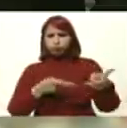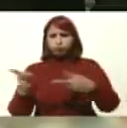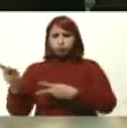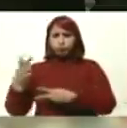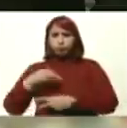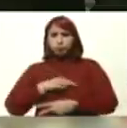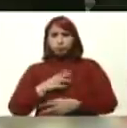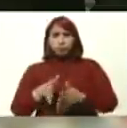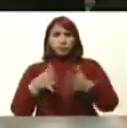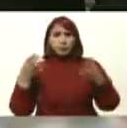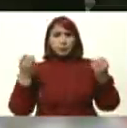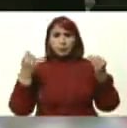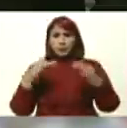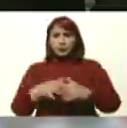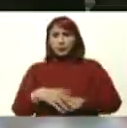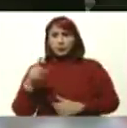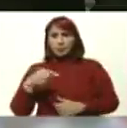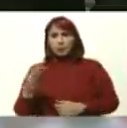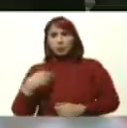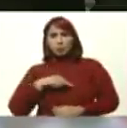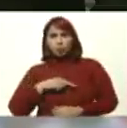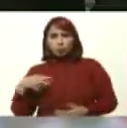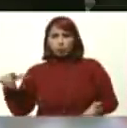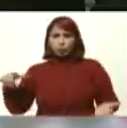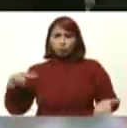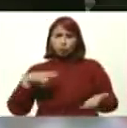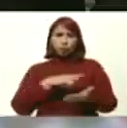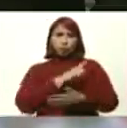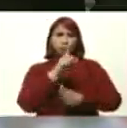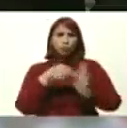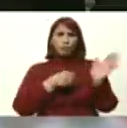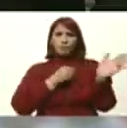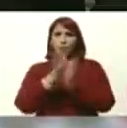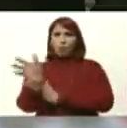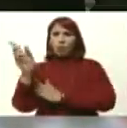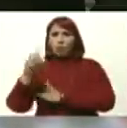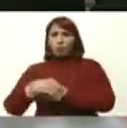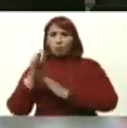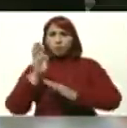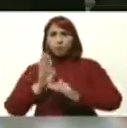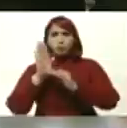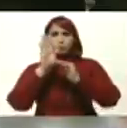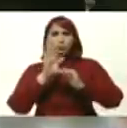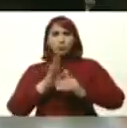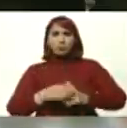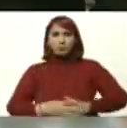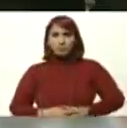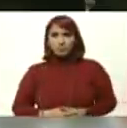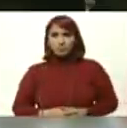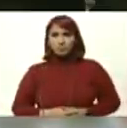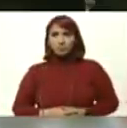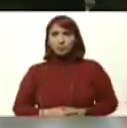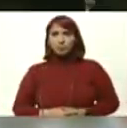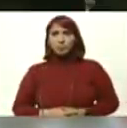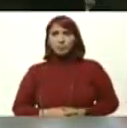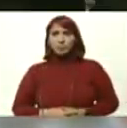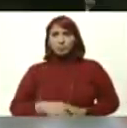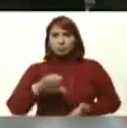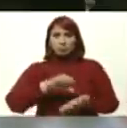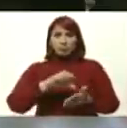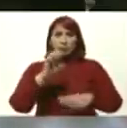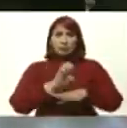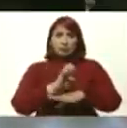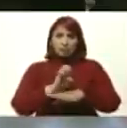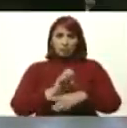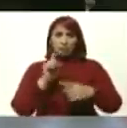de miles los hemos traído en aviones totalmente gratuitos y protegidos de Quito,